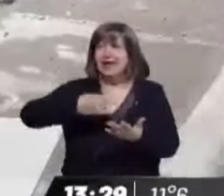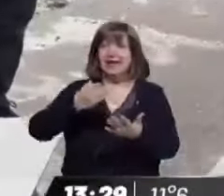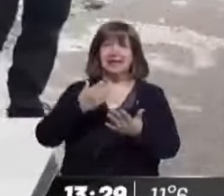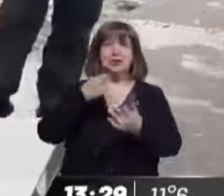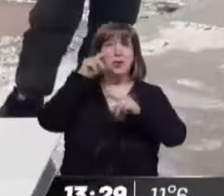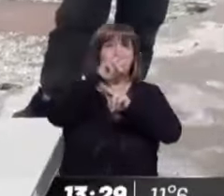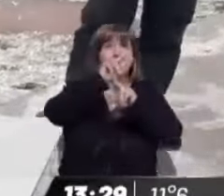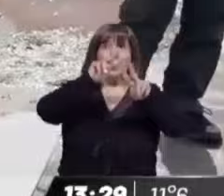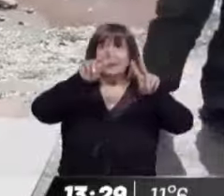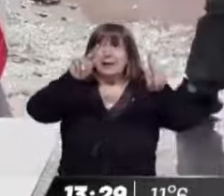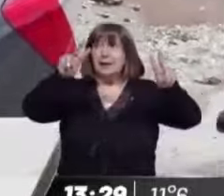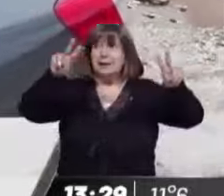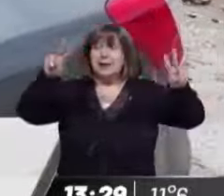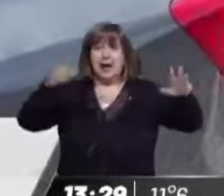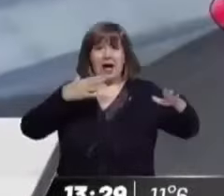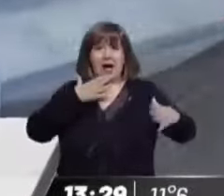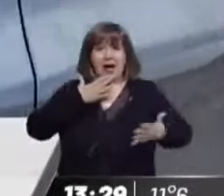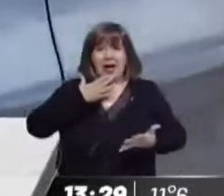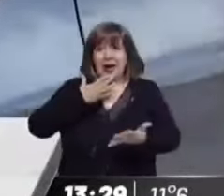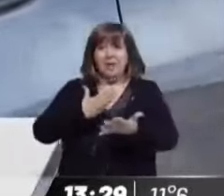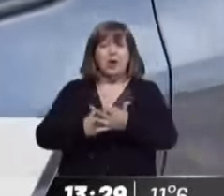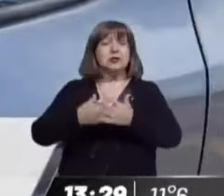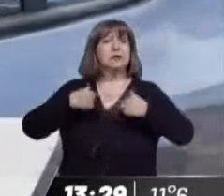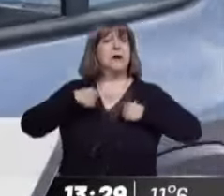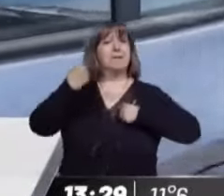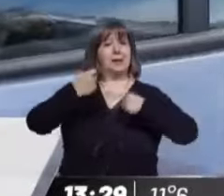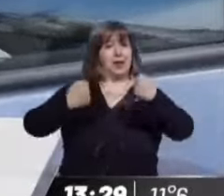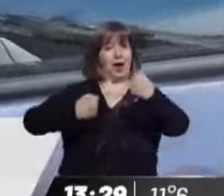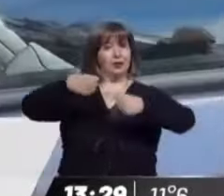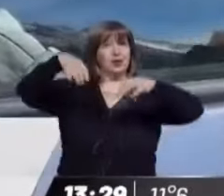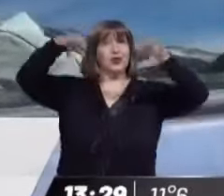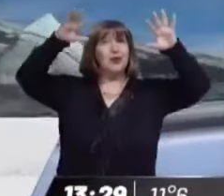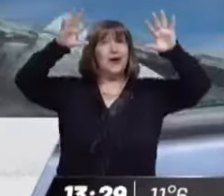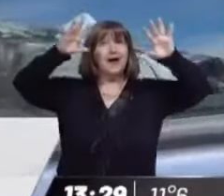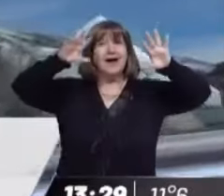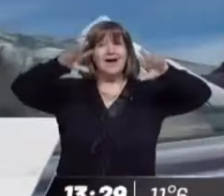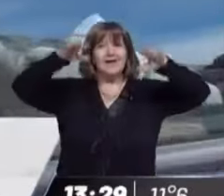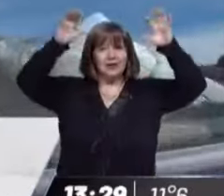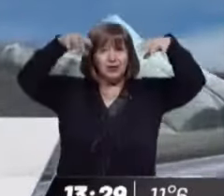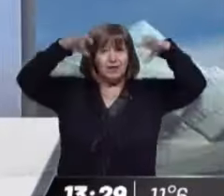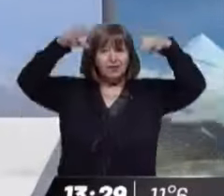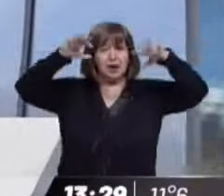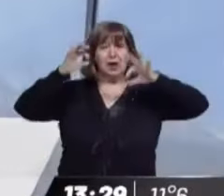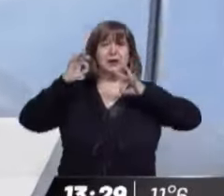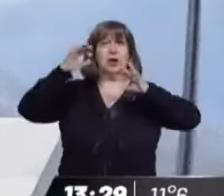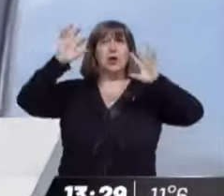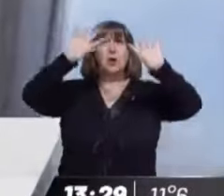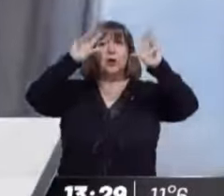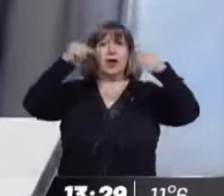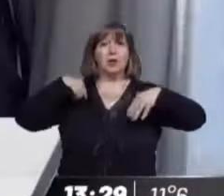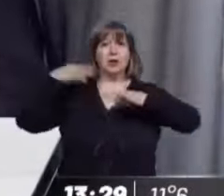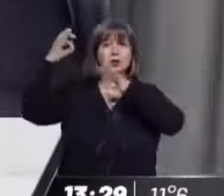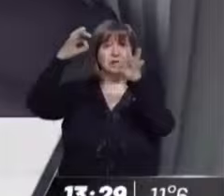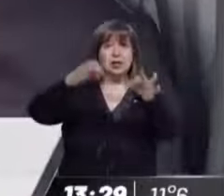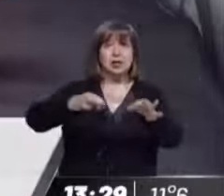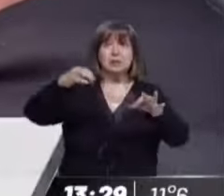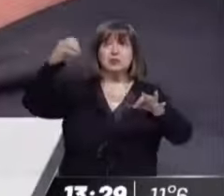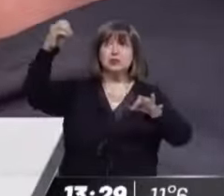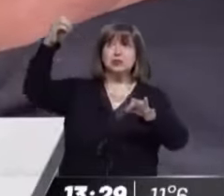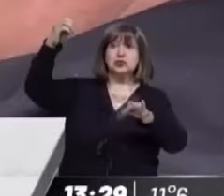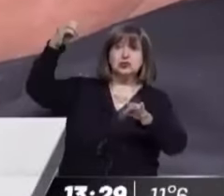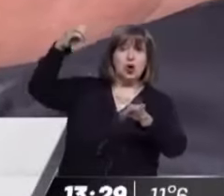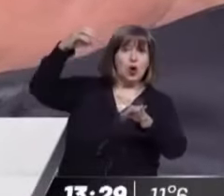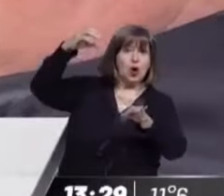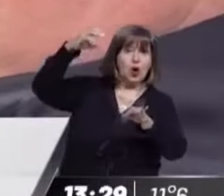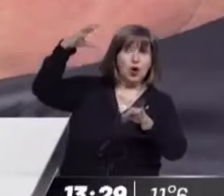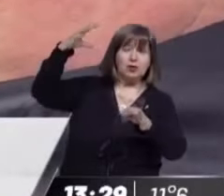es Hermosísimo hoy cuando veníamos estaba yoando estaba nublado pero la verdad llegamos acá salió esta rolana